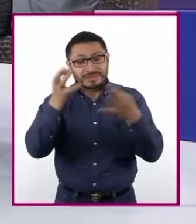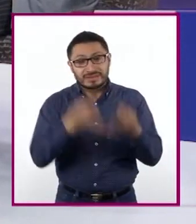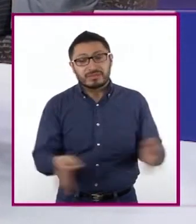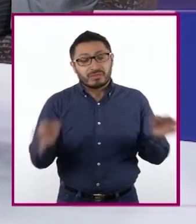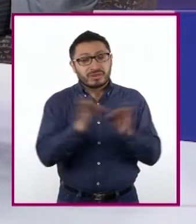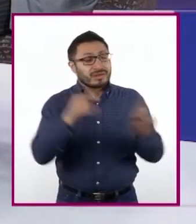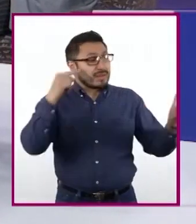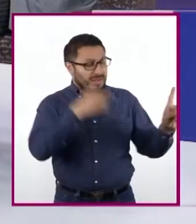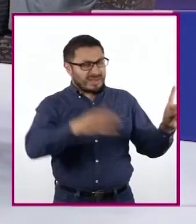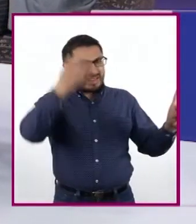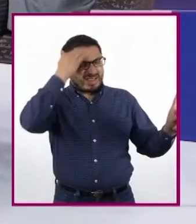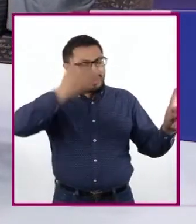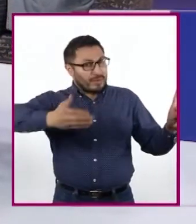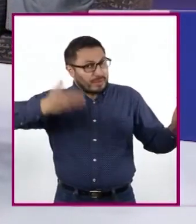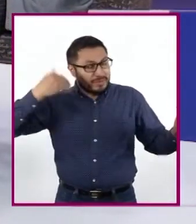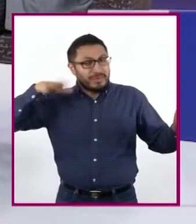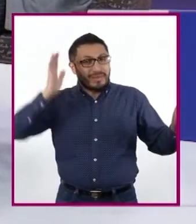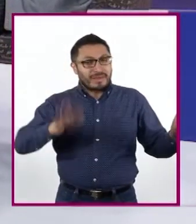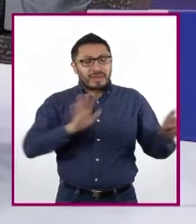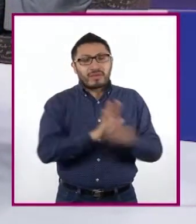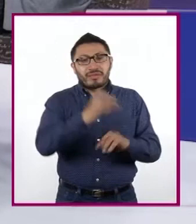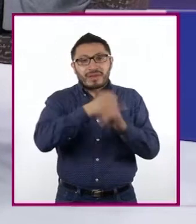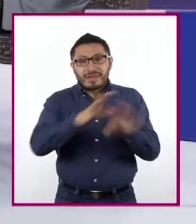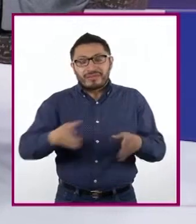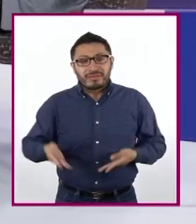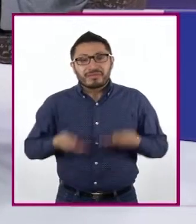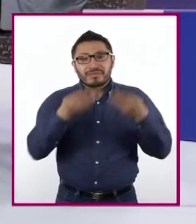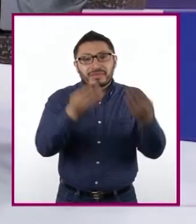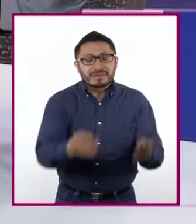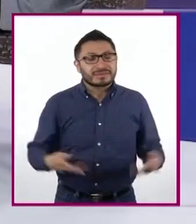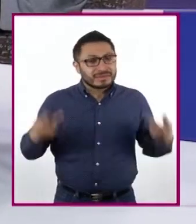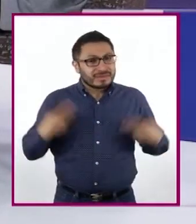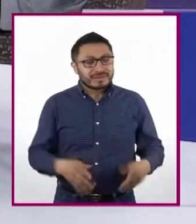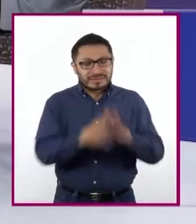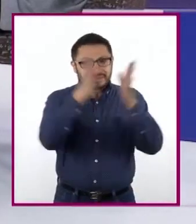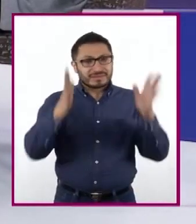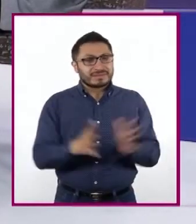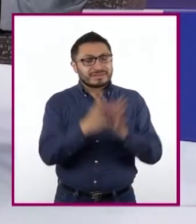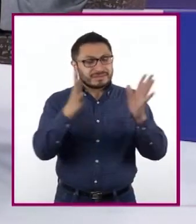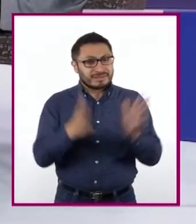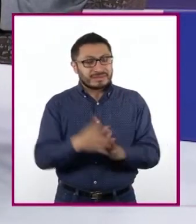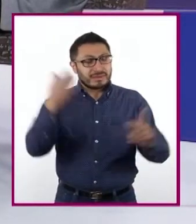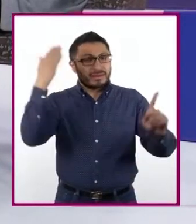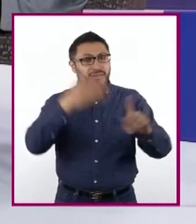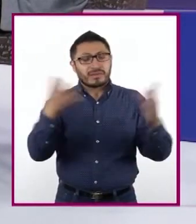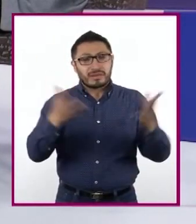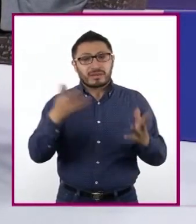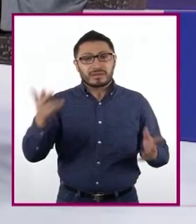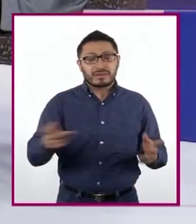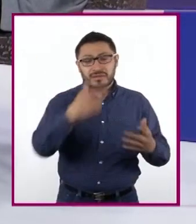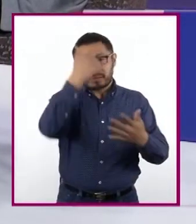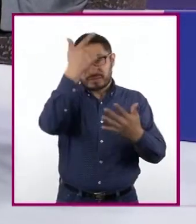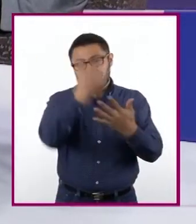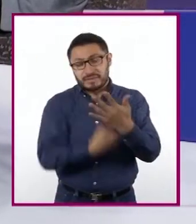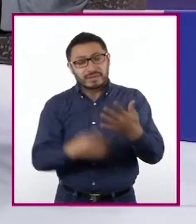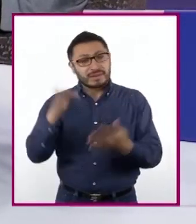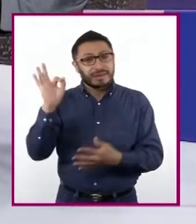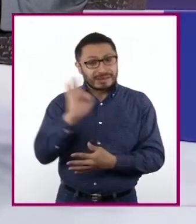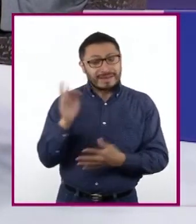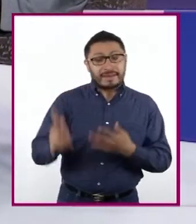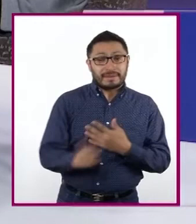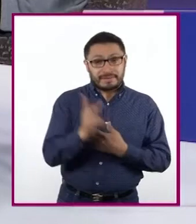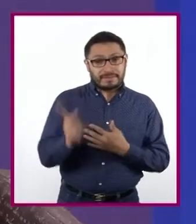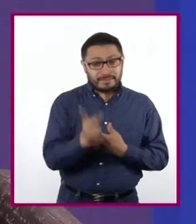con antelación la información que van a presentar los panelistas, a fin de formular una lista posible de